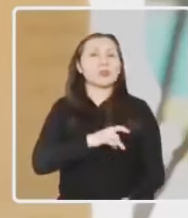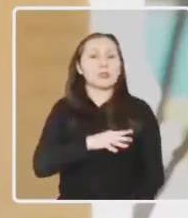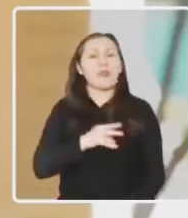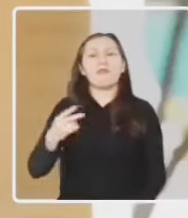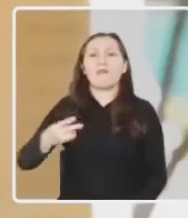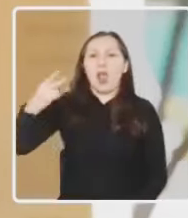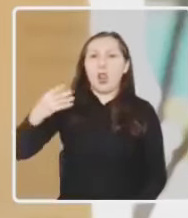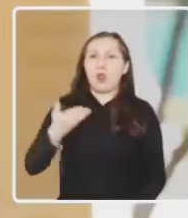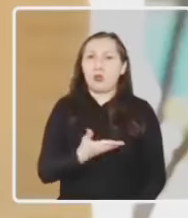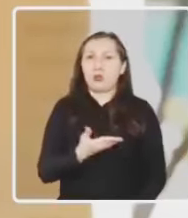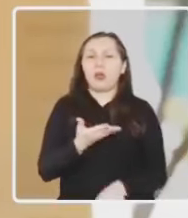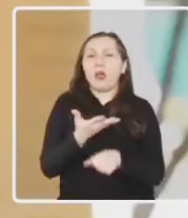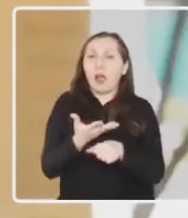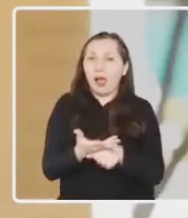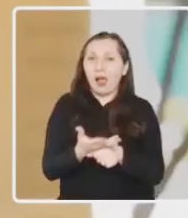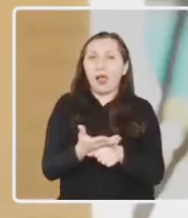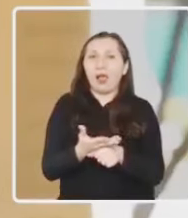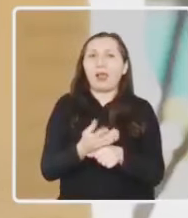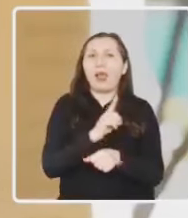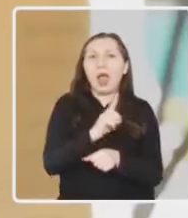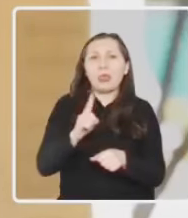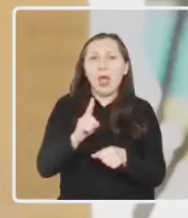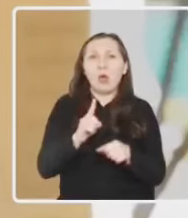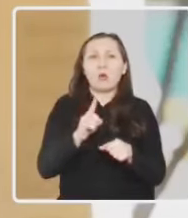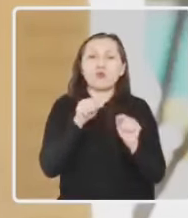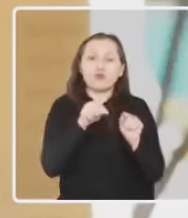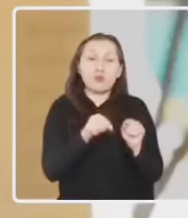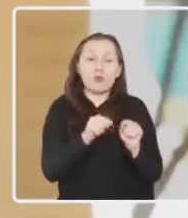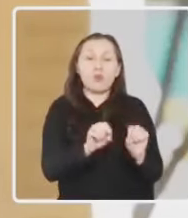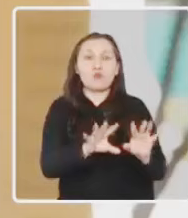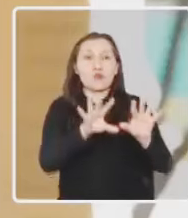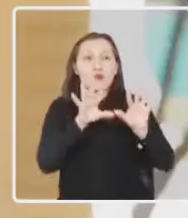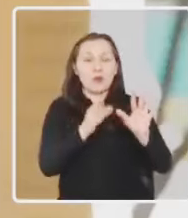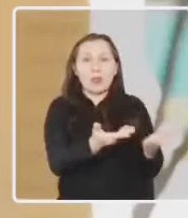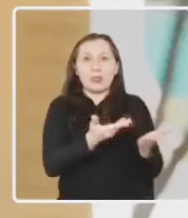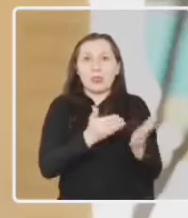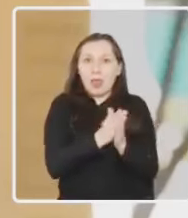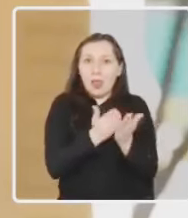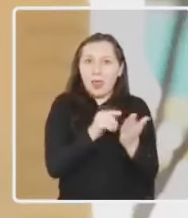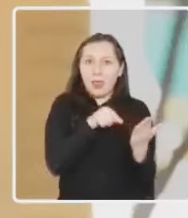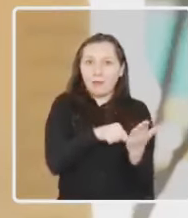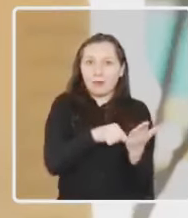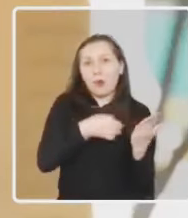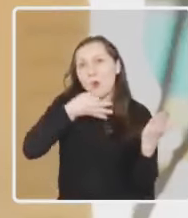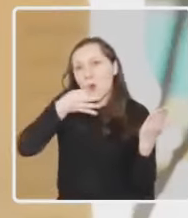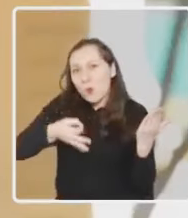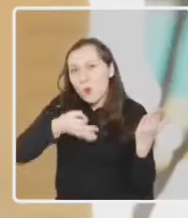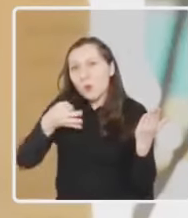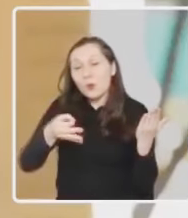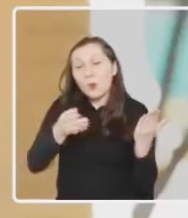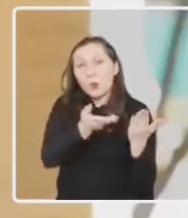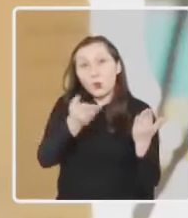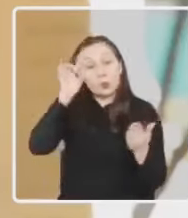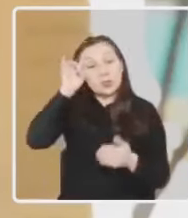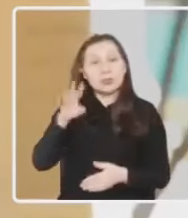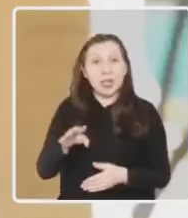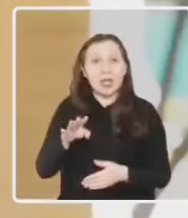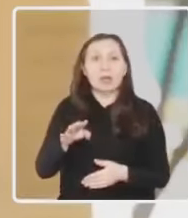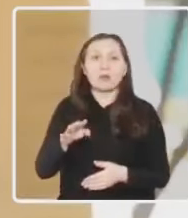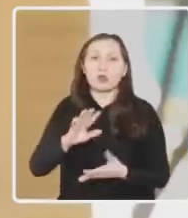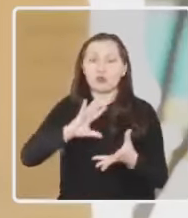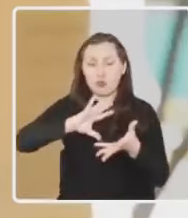valor que había en cada uno de esos tesoros que son los libros. Y además, chicos y chicas, quiero que sepan que en el